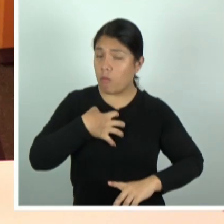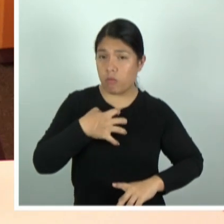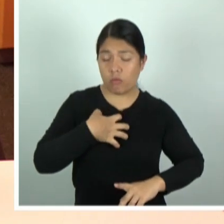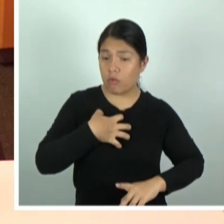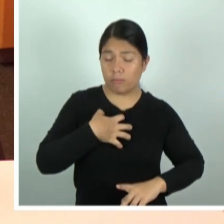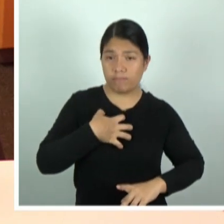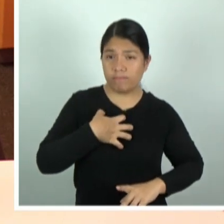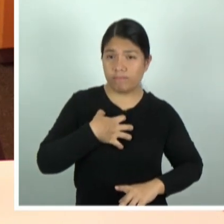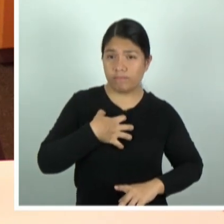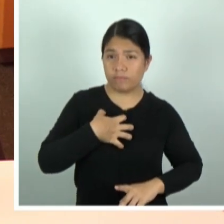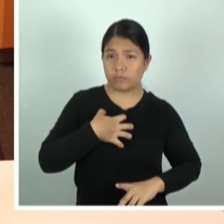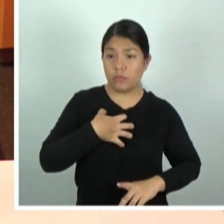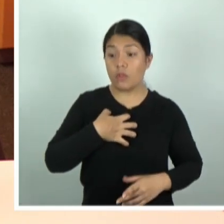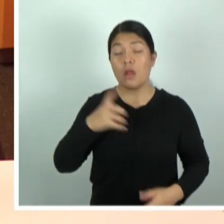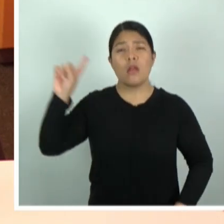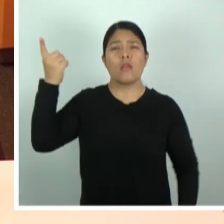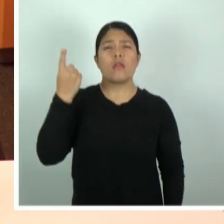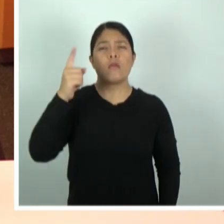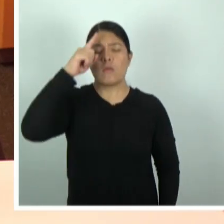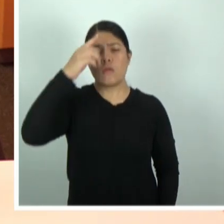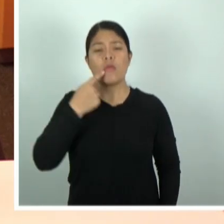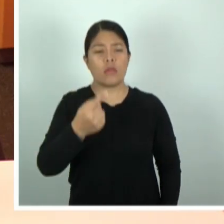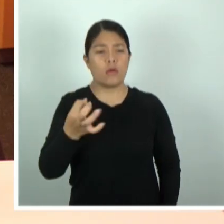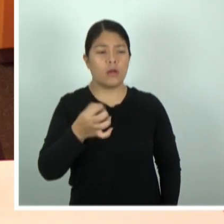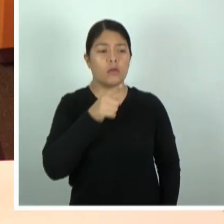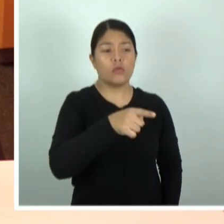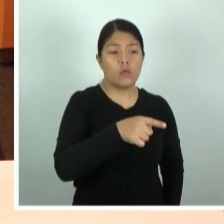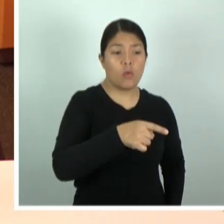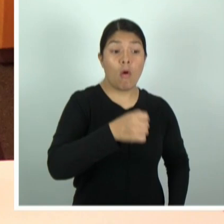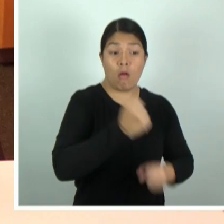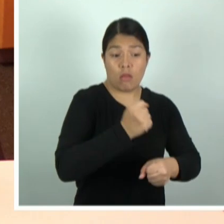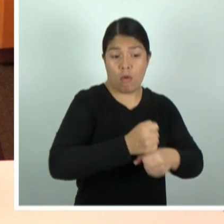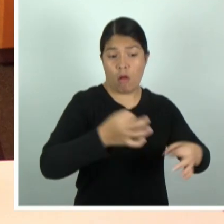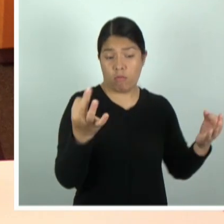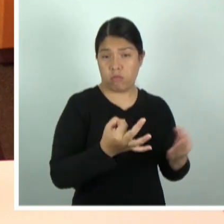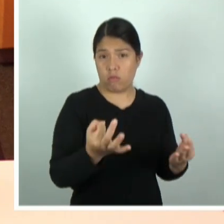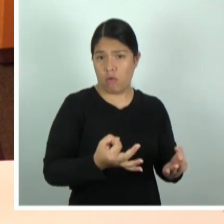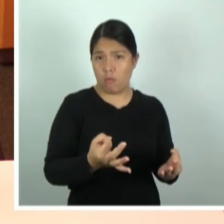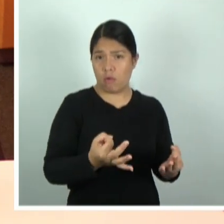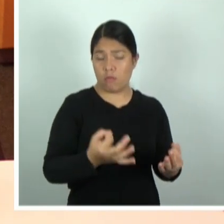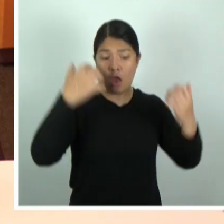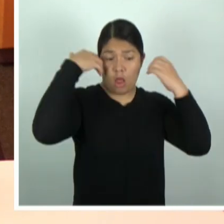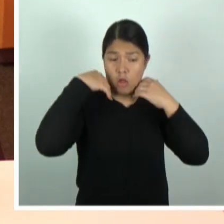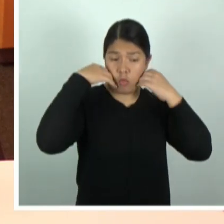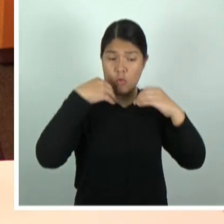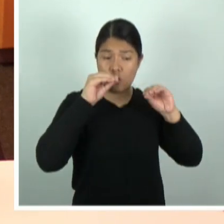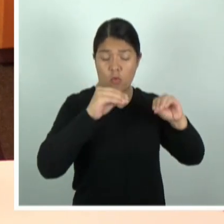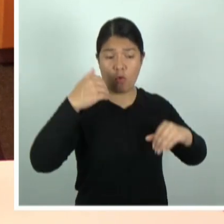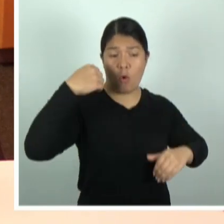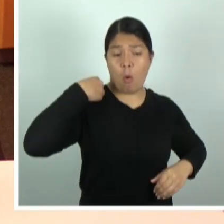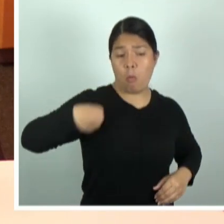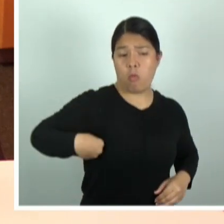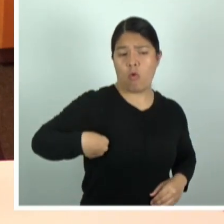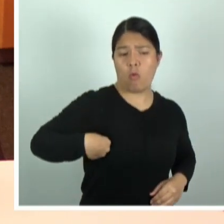sudor, dijo el Señor, ahora tienes que trabajártelo. Antes, todo era